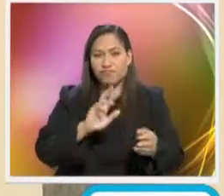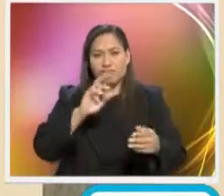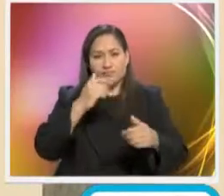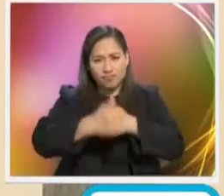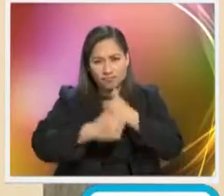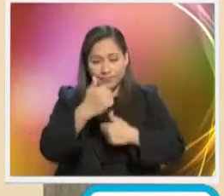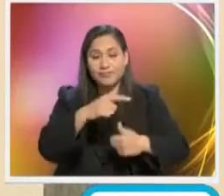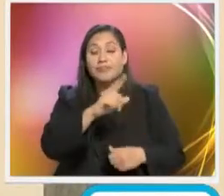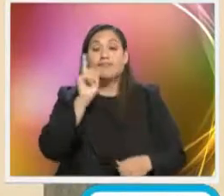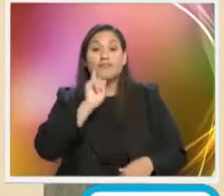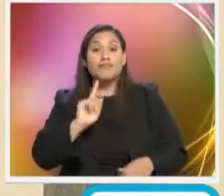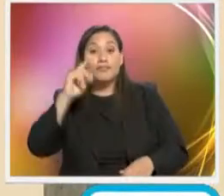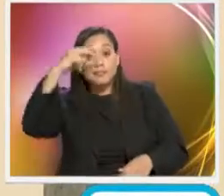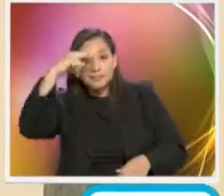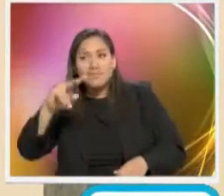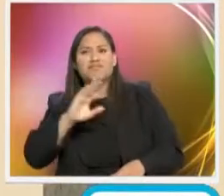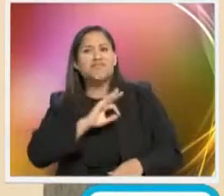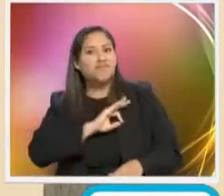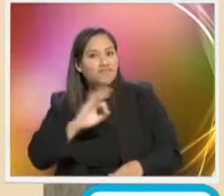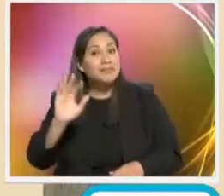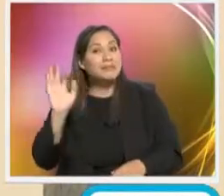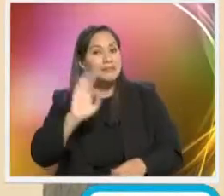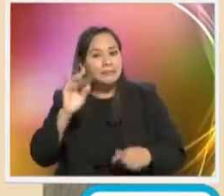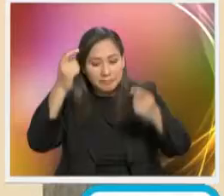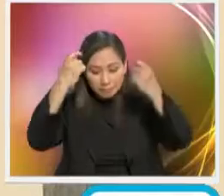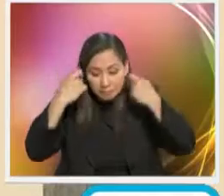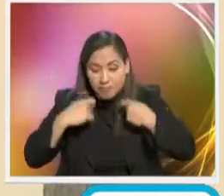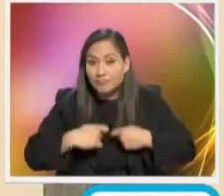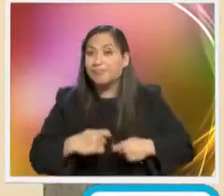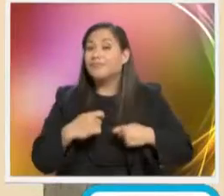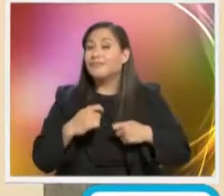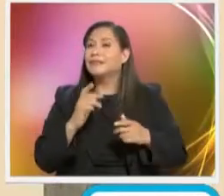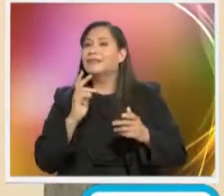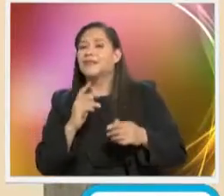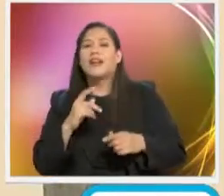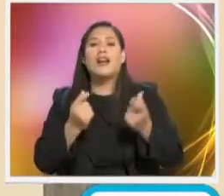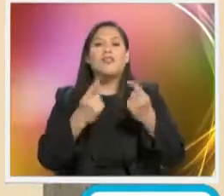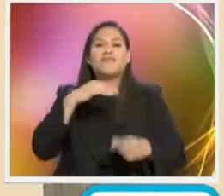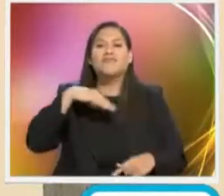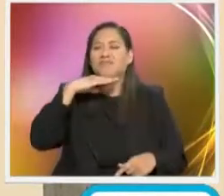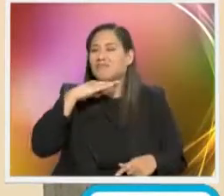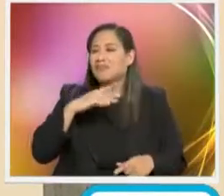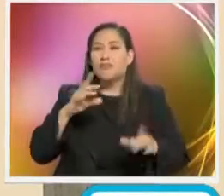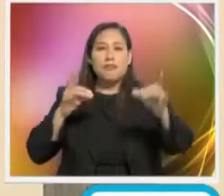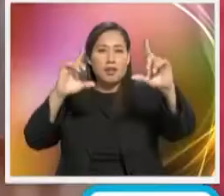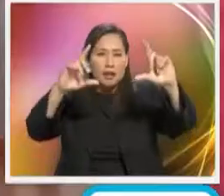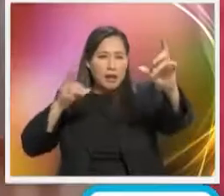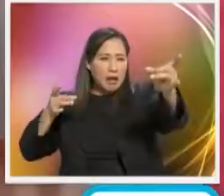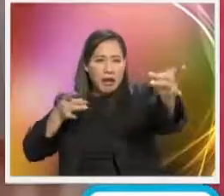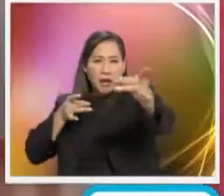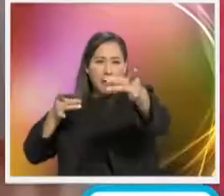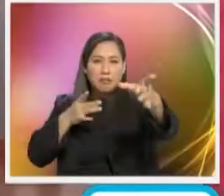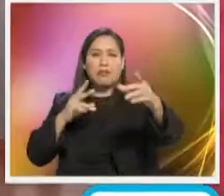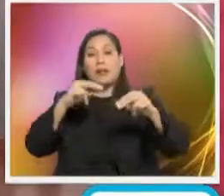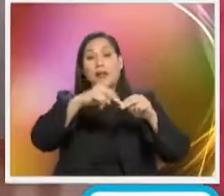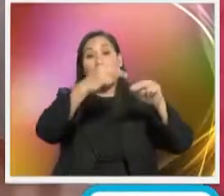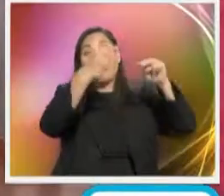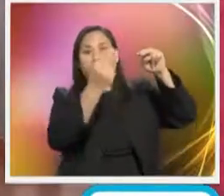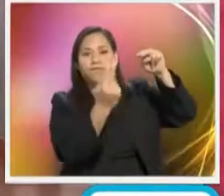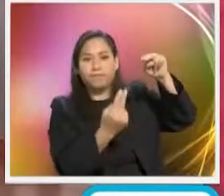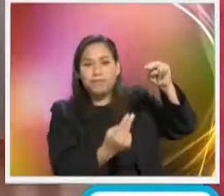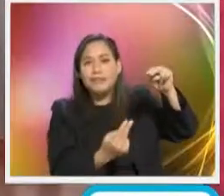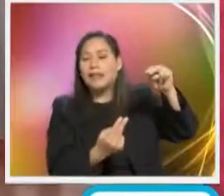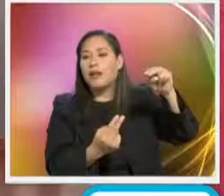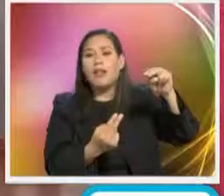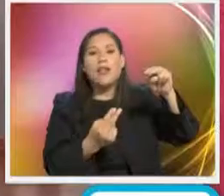de la mexicana, que se pueda llevar una medalla, inclusive muchos están distraídos, que el tiro con arco, que en los clavados, y luego